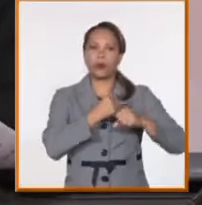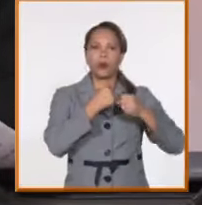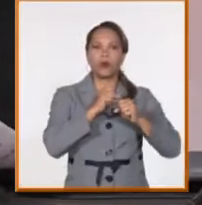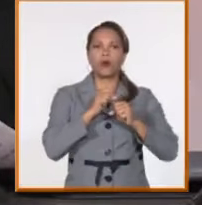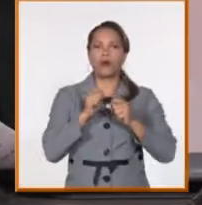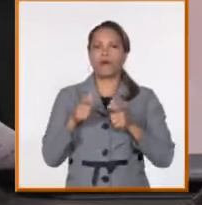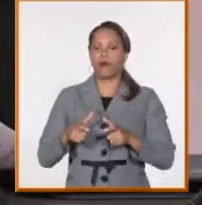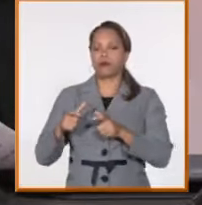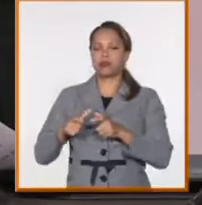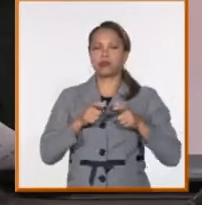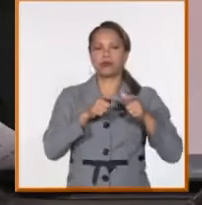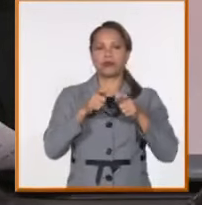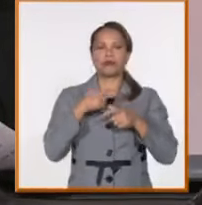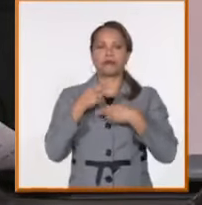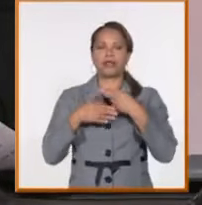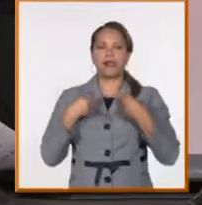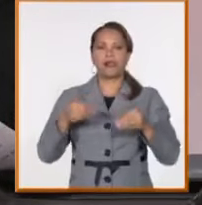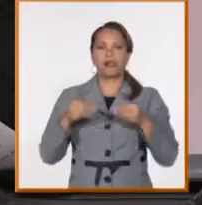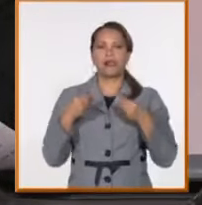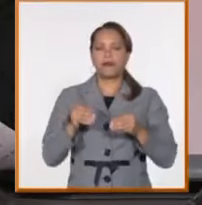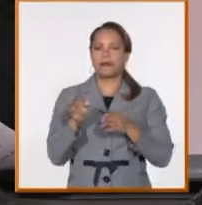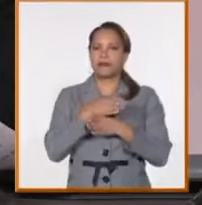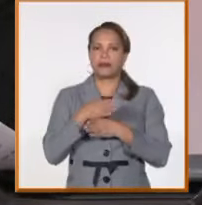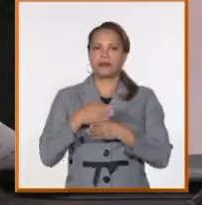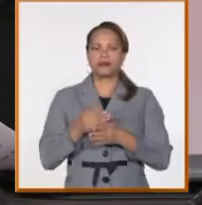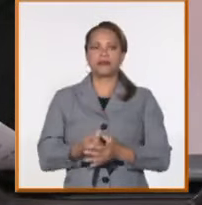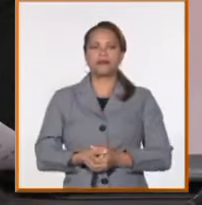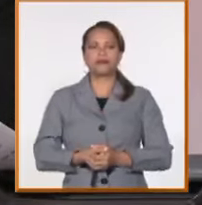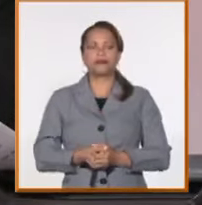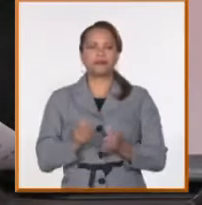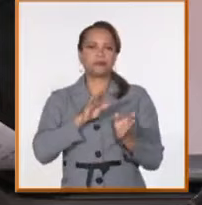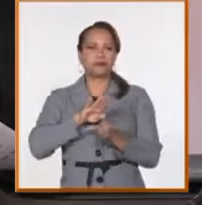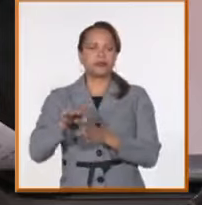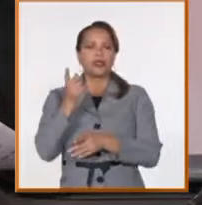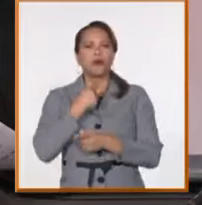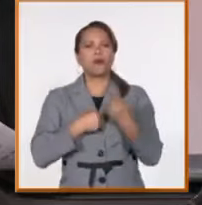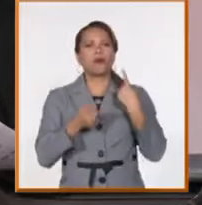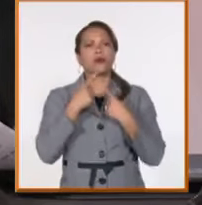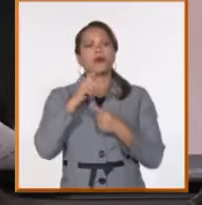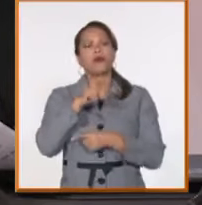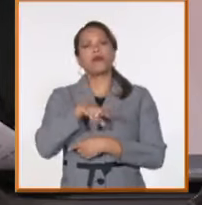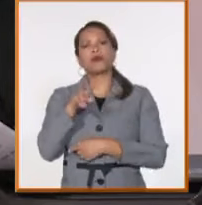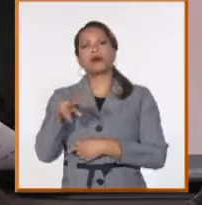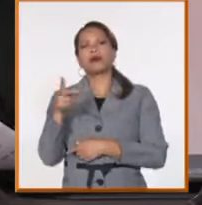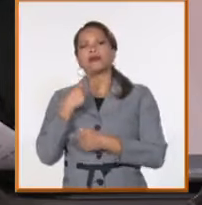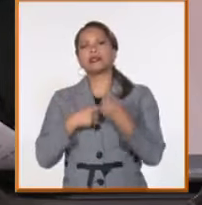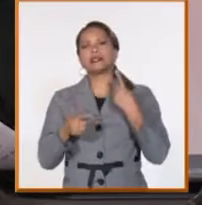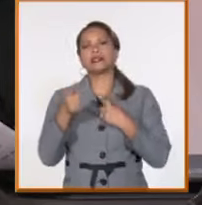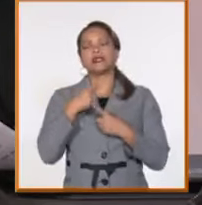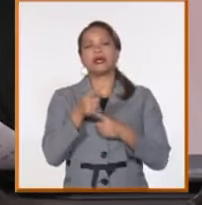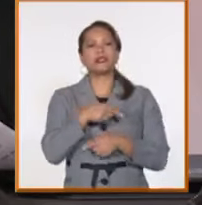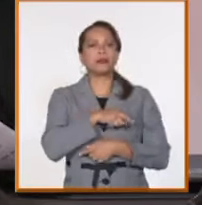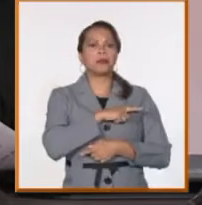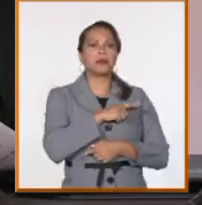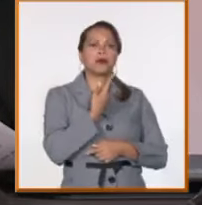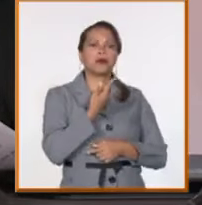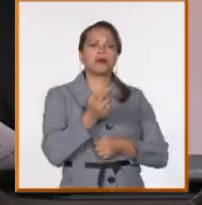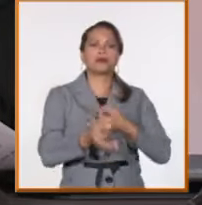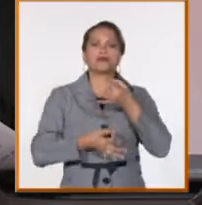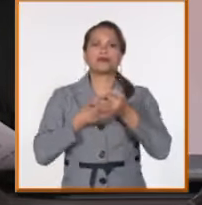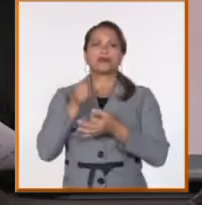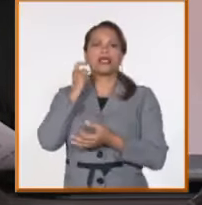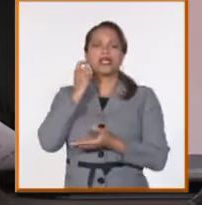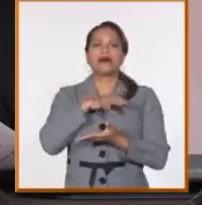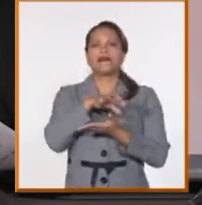caso de la búsqueda de otros de otras alternativas No ahora recientemente se ha hablado de las ferias